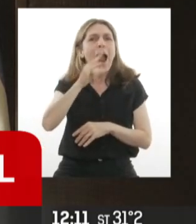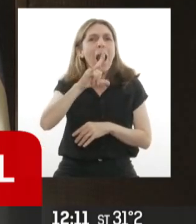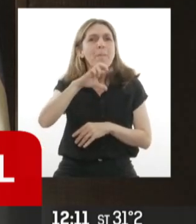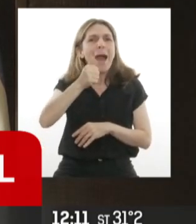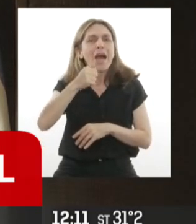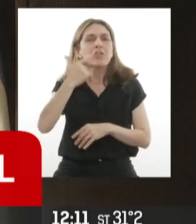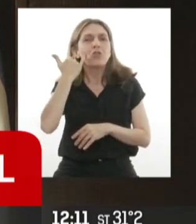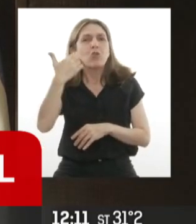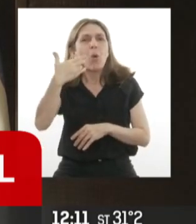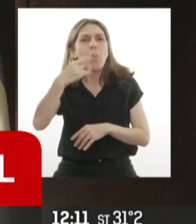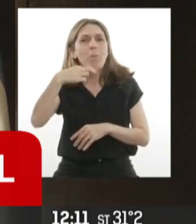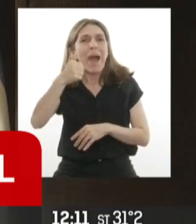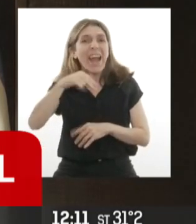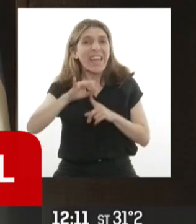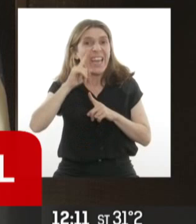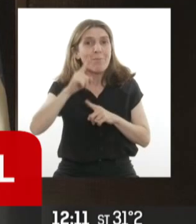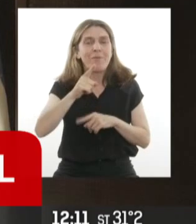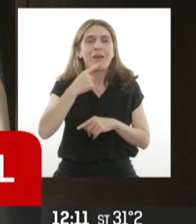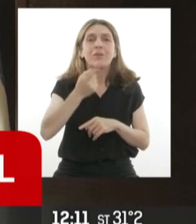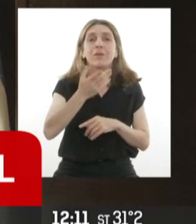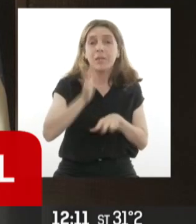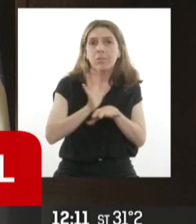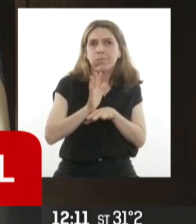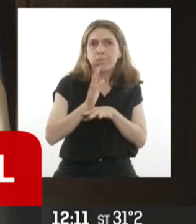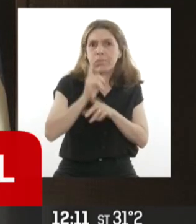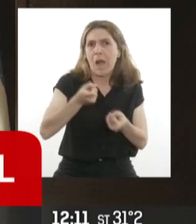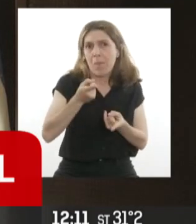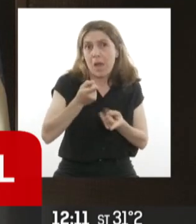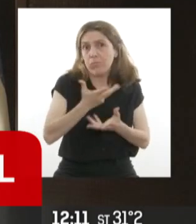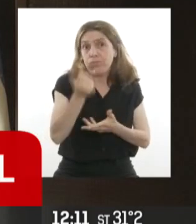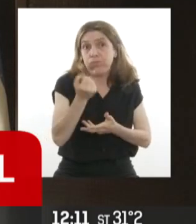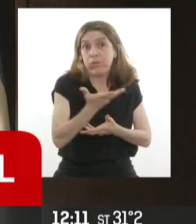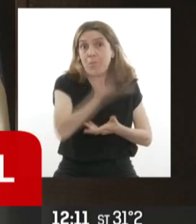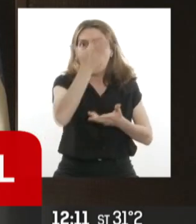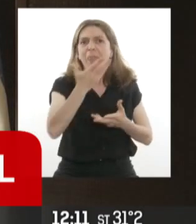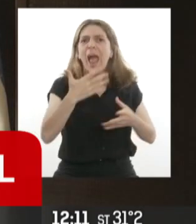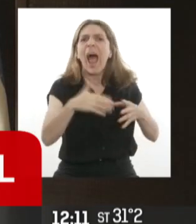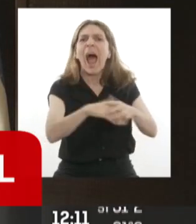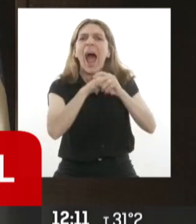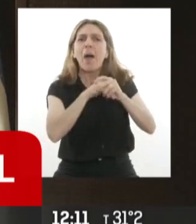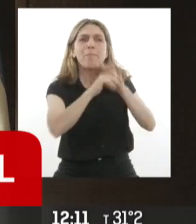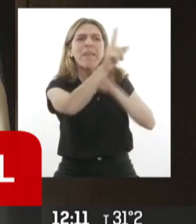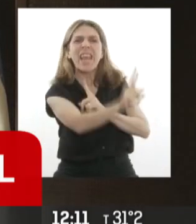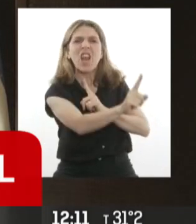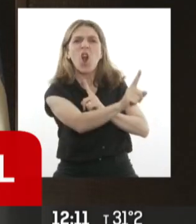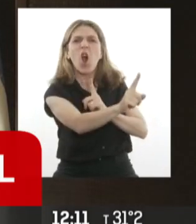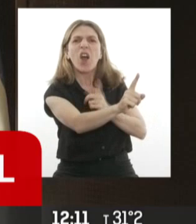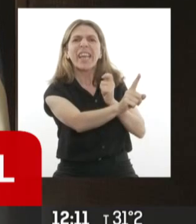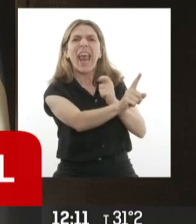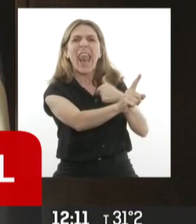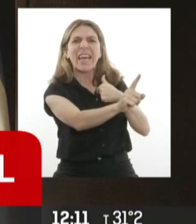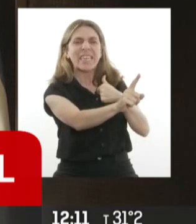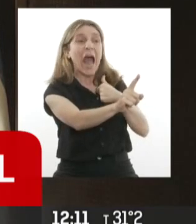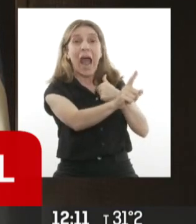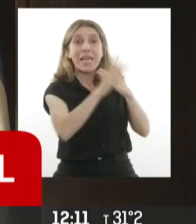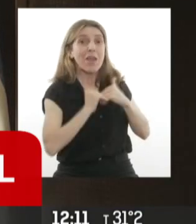argentino, ¿no? Atahualpa decía que un amigo era uno mismo con otra cara. Y eso es lo que yo